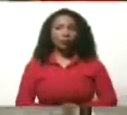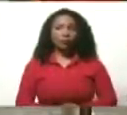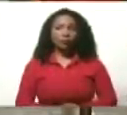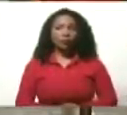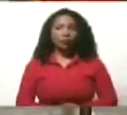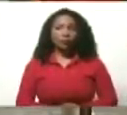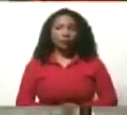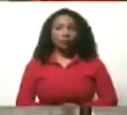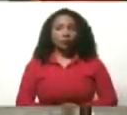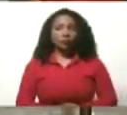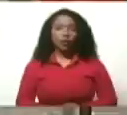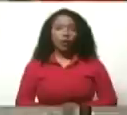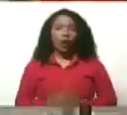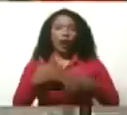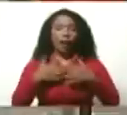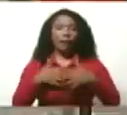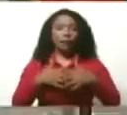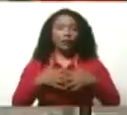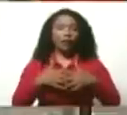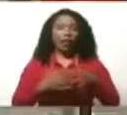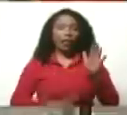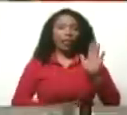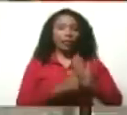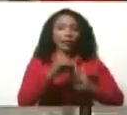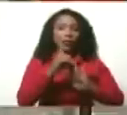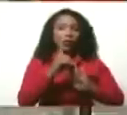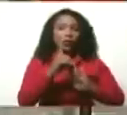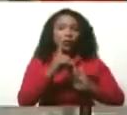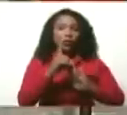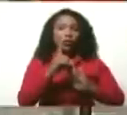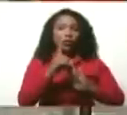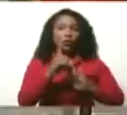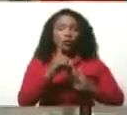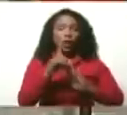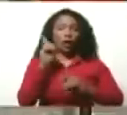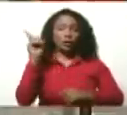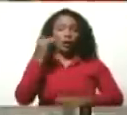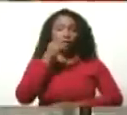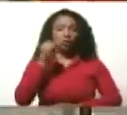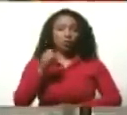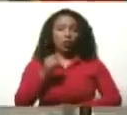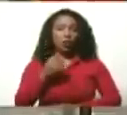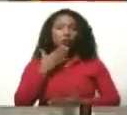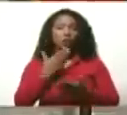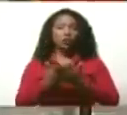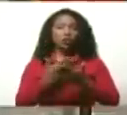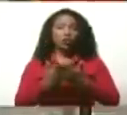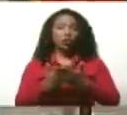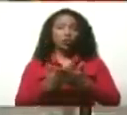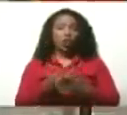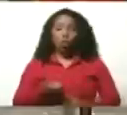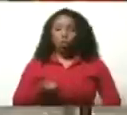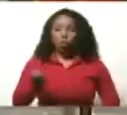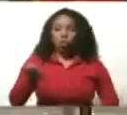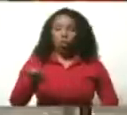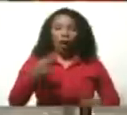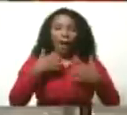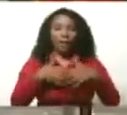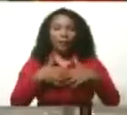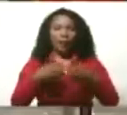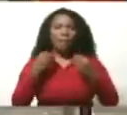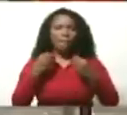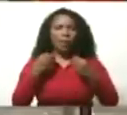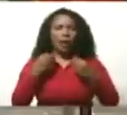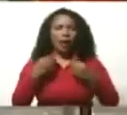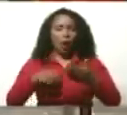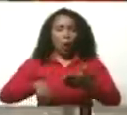por medio de la Corporación de Desarrollo Corpozulia, y por último el caso de solicitud de soborno a empresas para